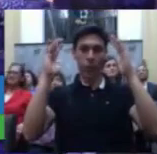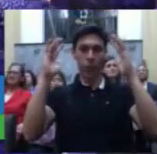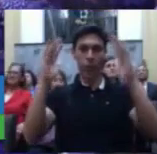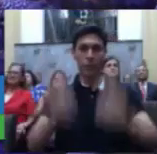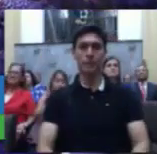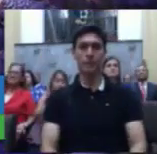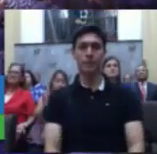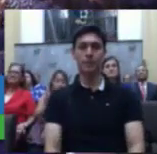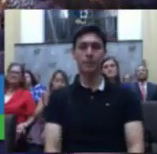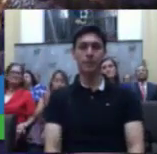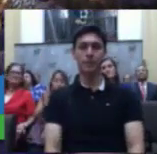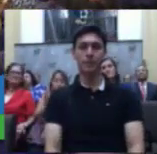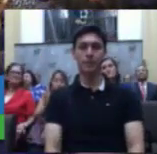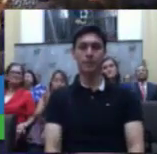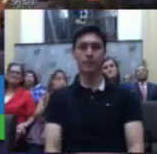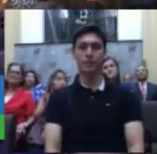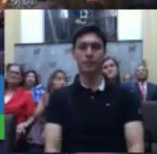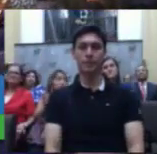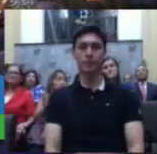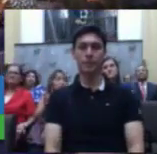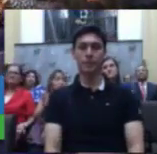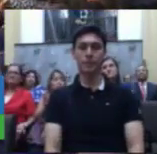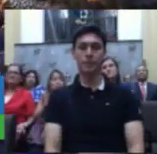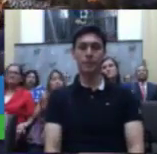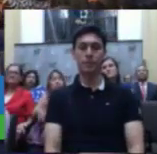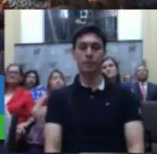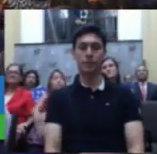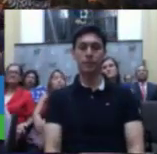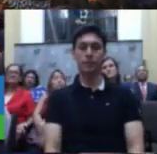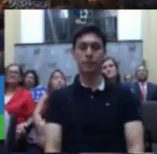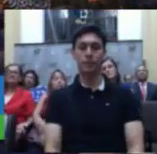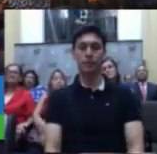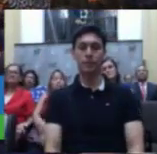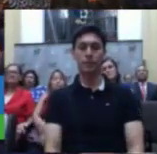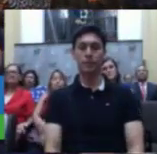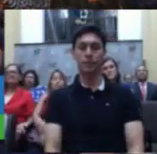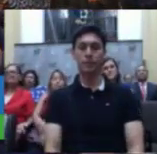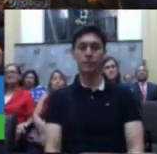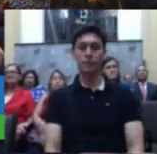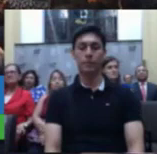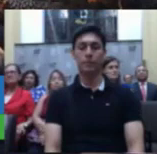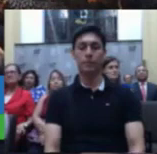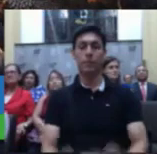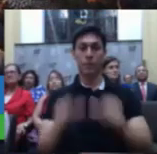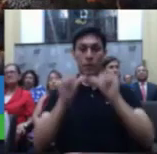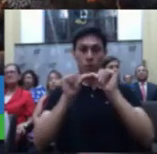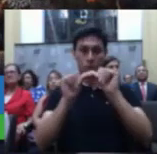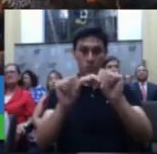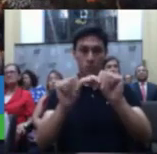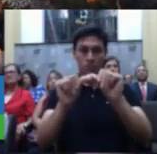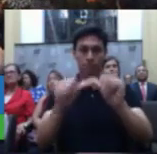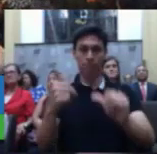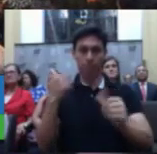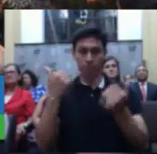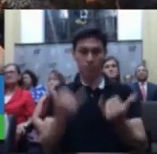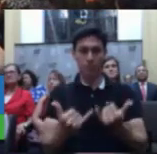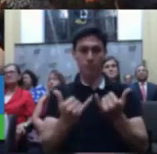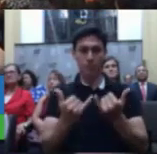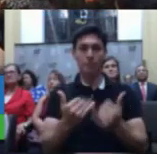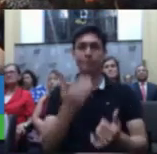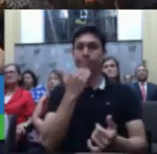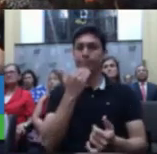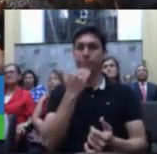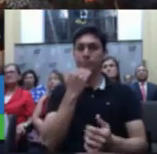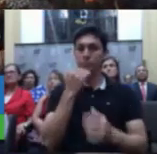A A continuación tendremos las palabras a cargo